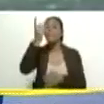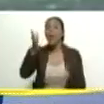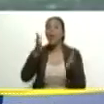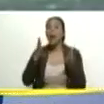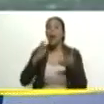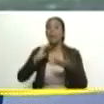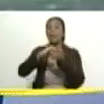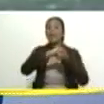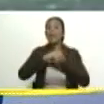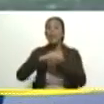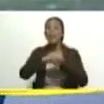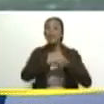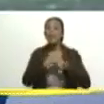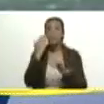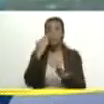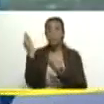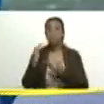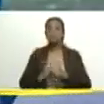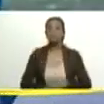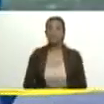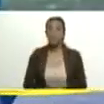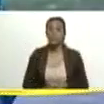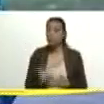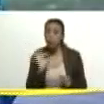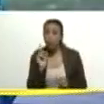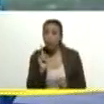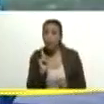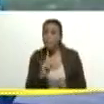Boconó. ¿No? ¿No? ¿No es?